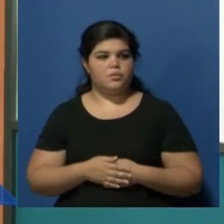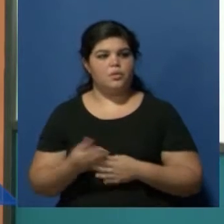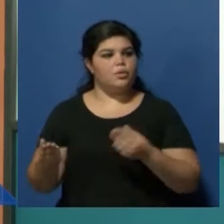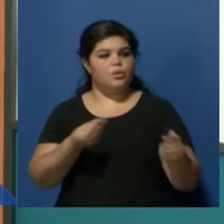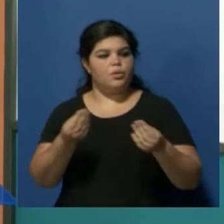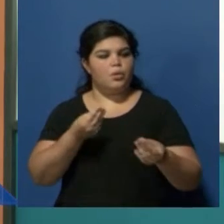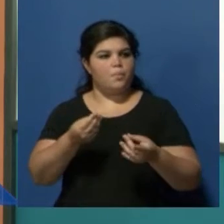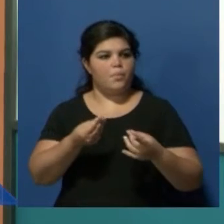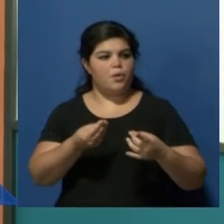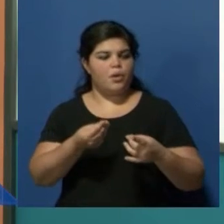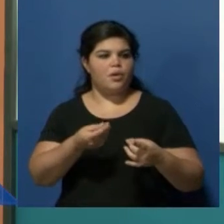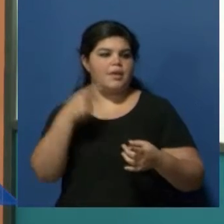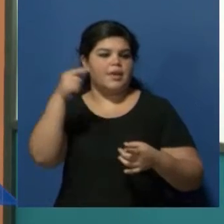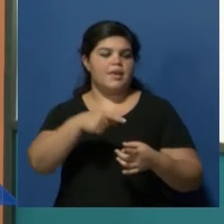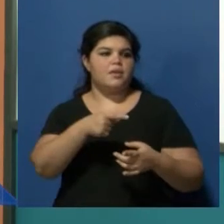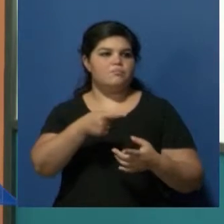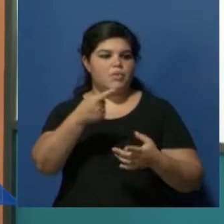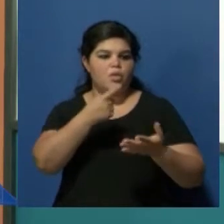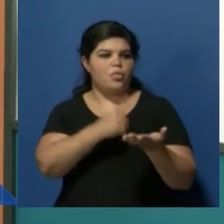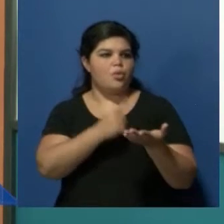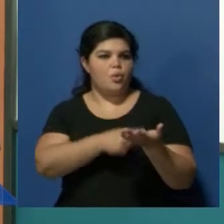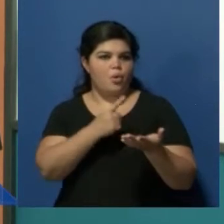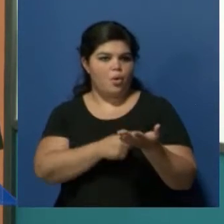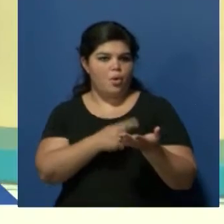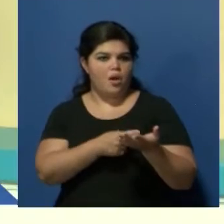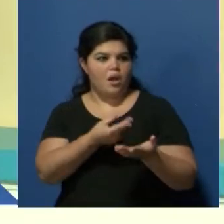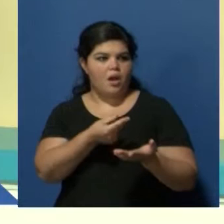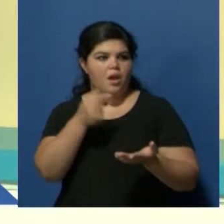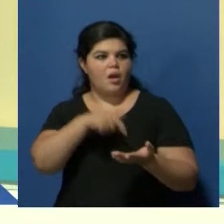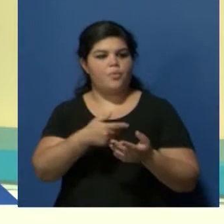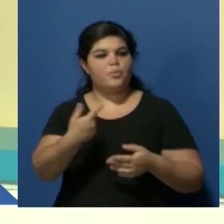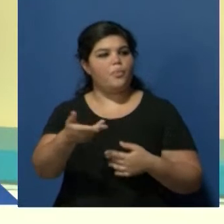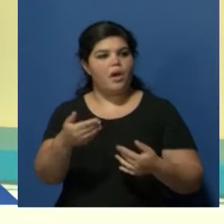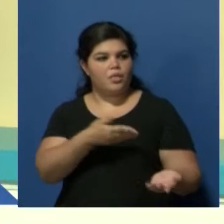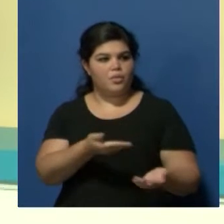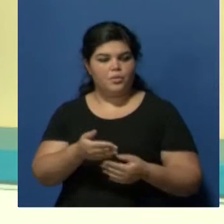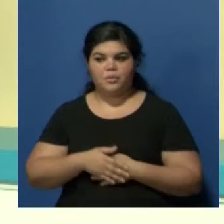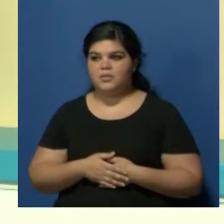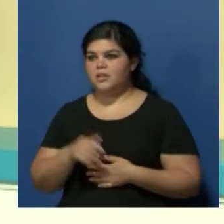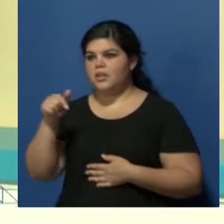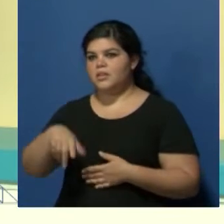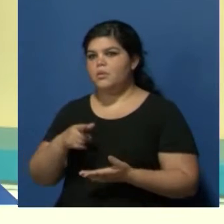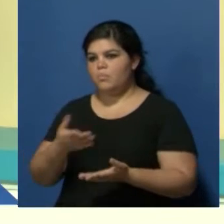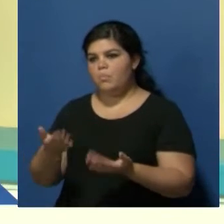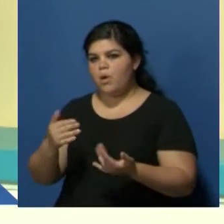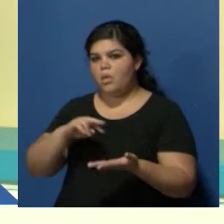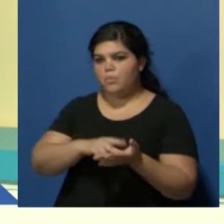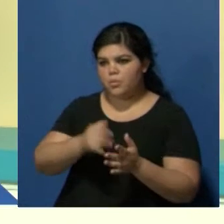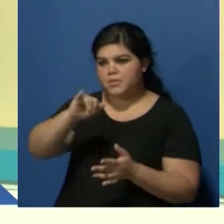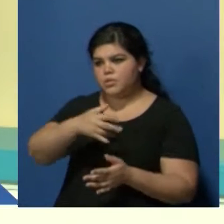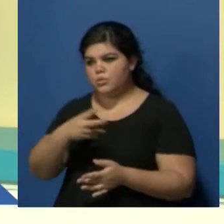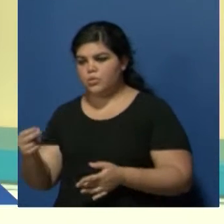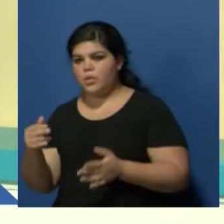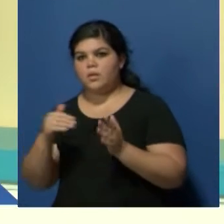vuelve problemático o si siempre es problemático el consumo de drogas? El consumo de sustancias puede ser problemático o no. Bien. De hecho, los seres